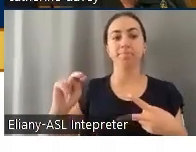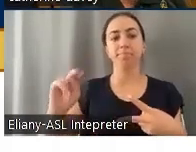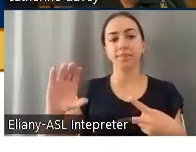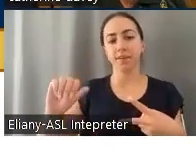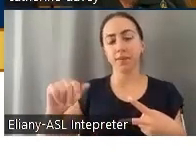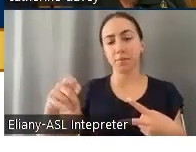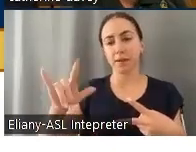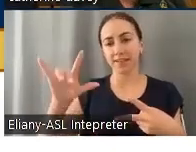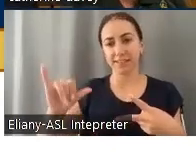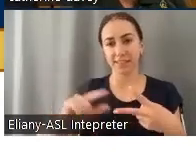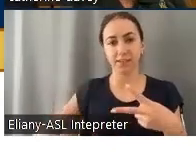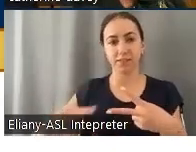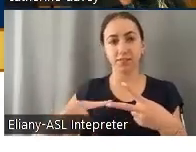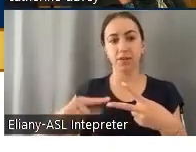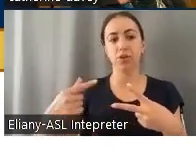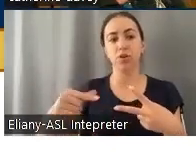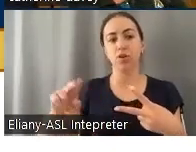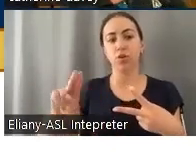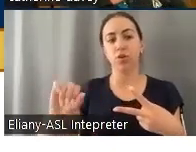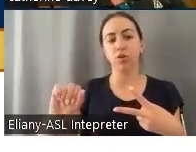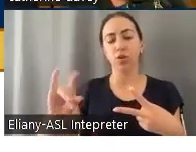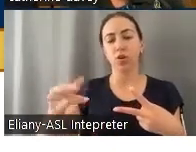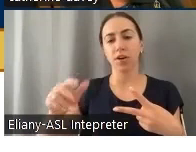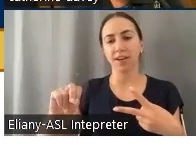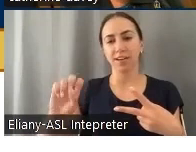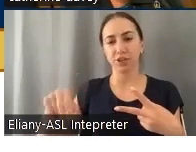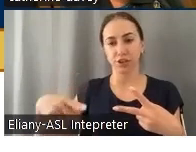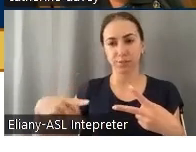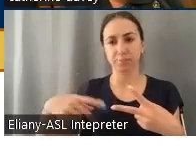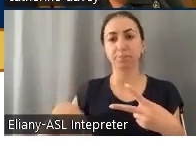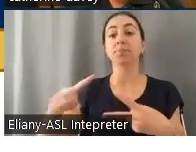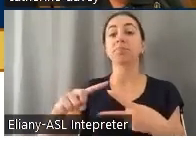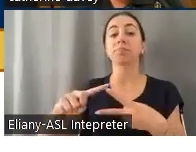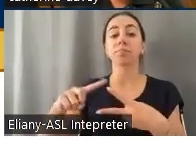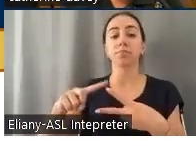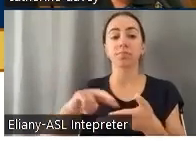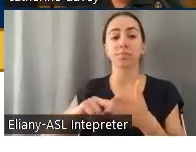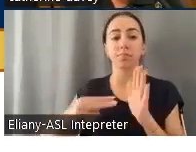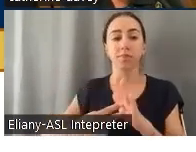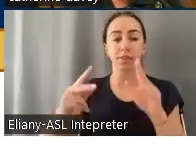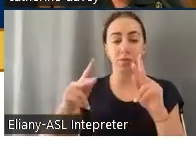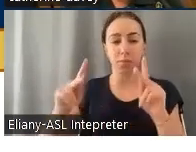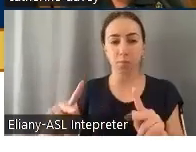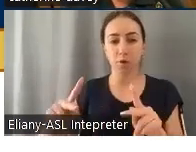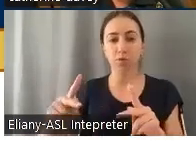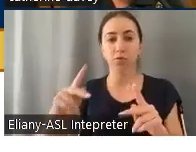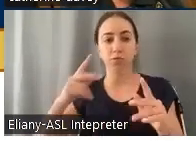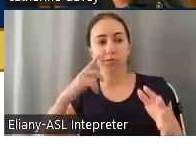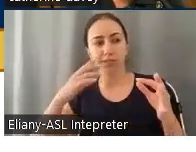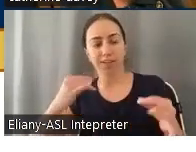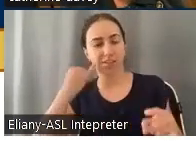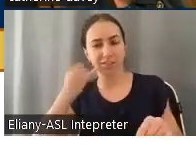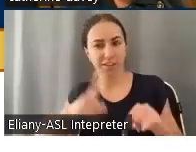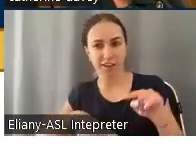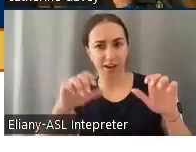Hay un procedimiento de incapacidad y de tutela. El de incapacidad es una petición para que alguien que